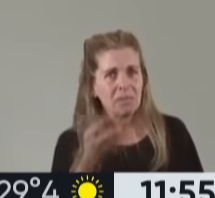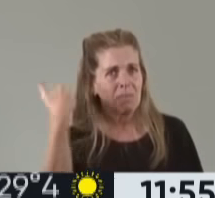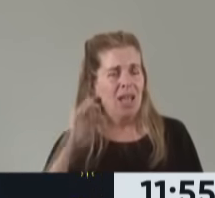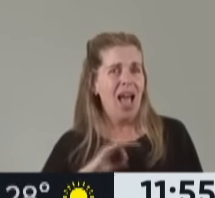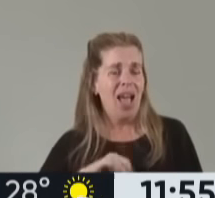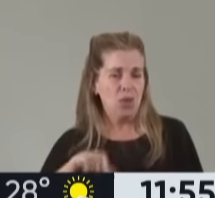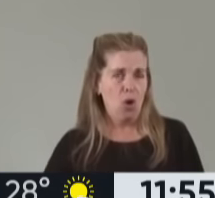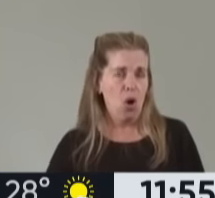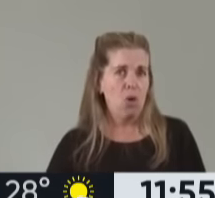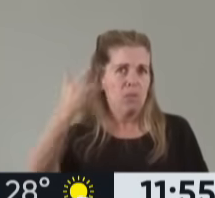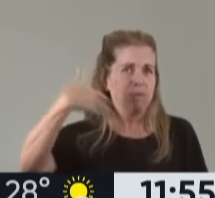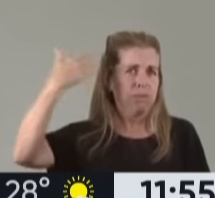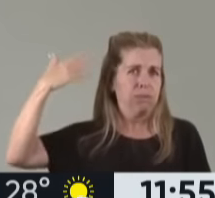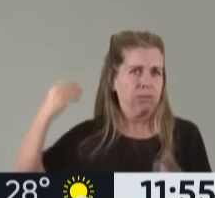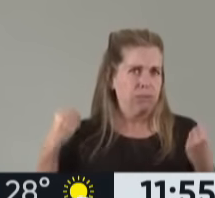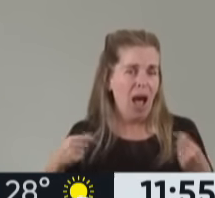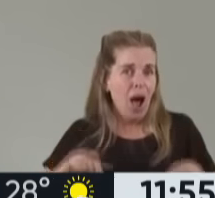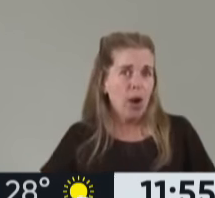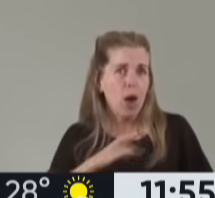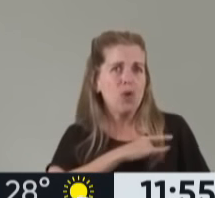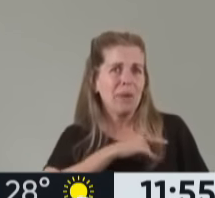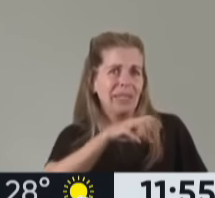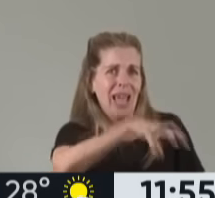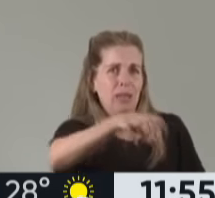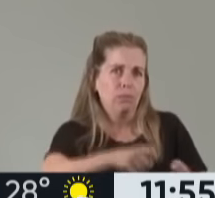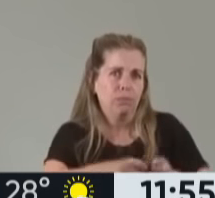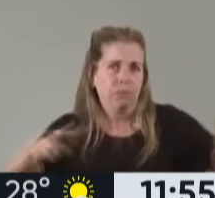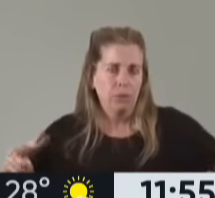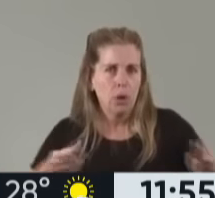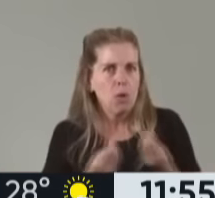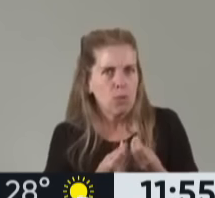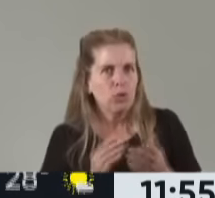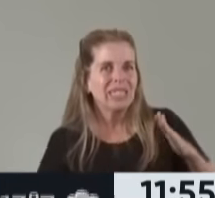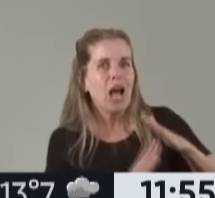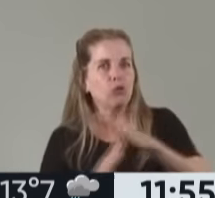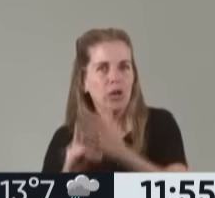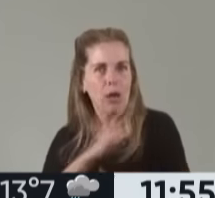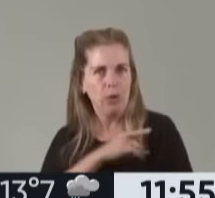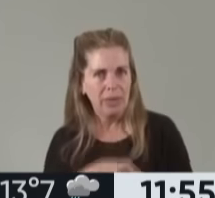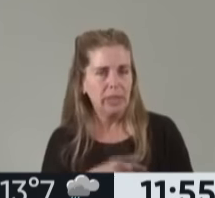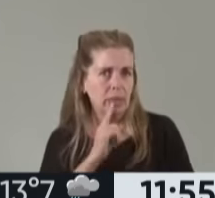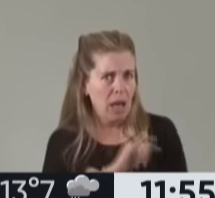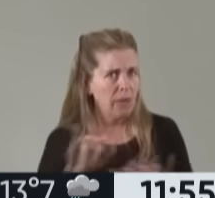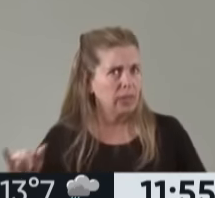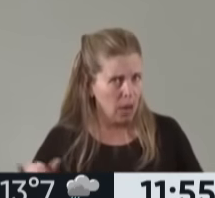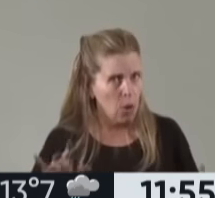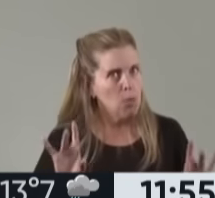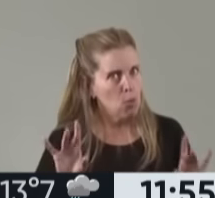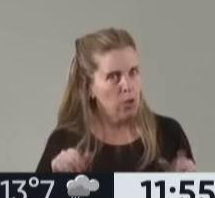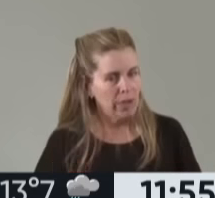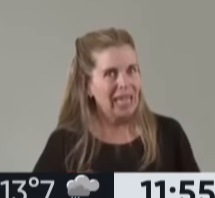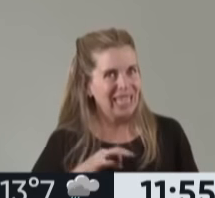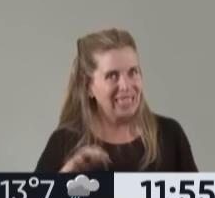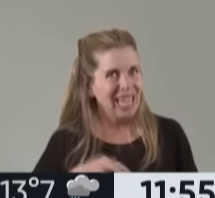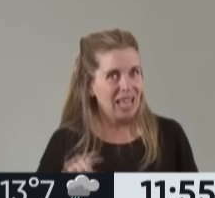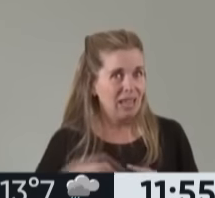obviamente, que el año 2005. Hay muchas más universidades. Varios rectores han sostenido que va a ser difícil que pueda funcionar la universidad este año, incluso se